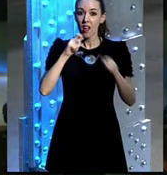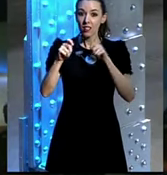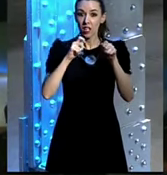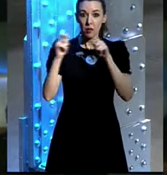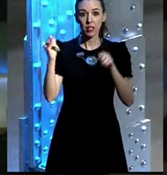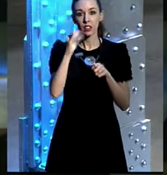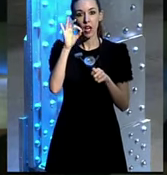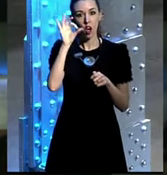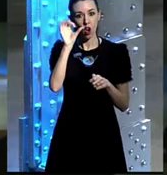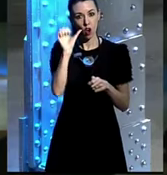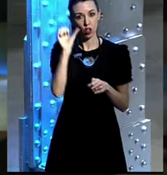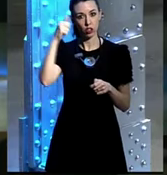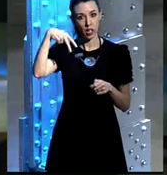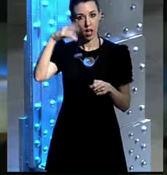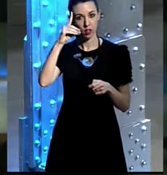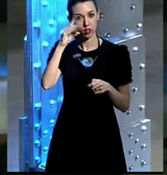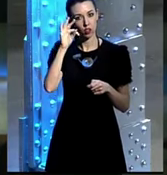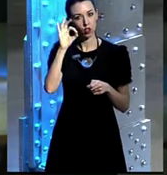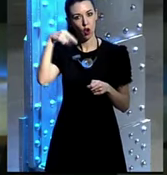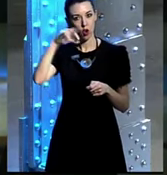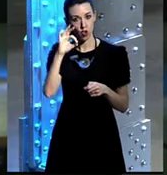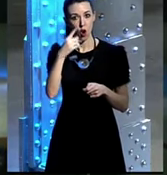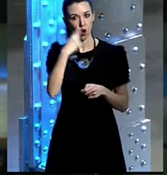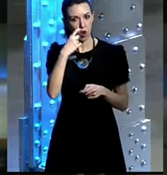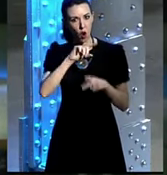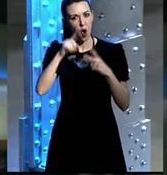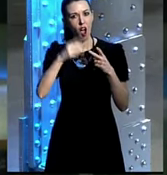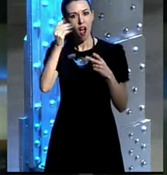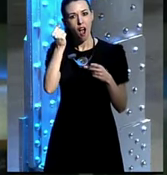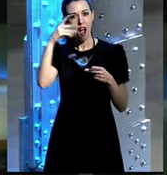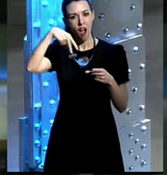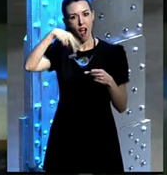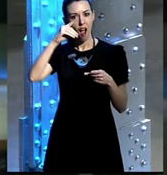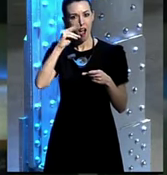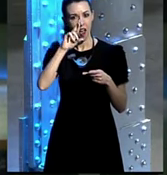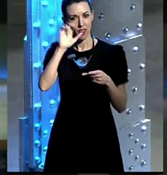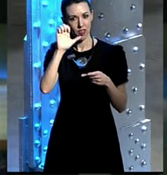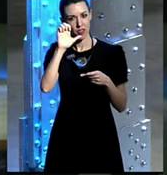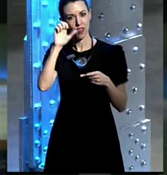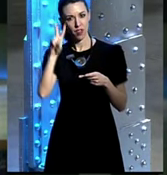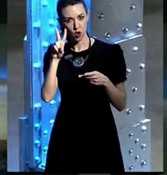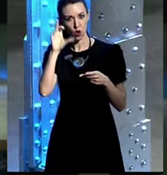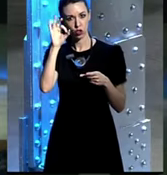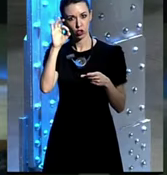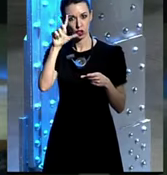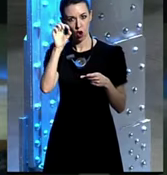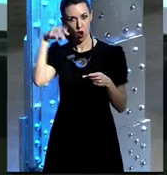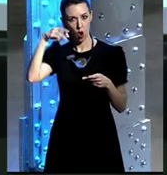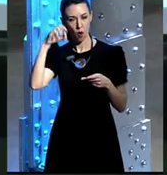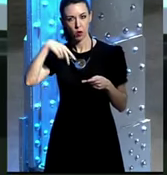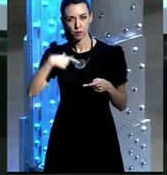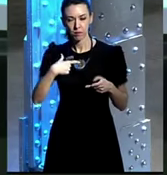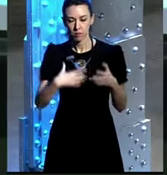Rojo y Andrew Solomon, a mí me supuso una enorme inquietud. Y os cuento por qué.